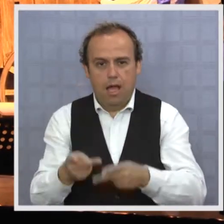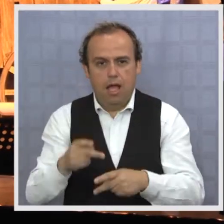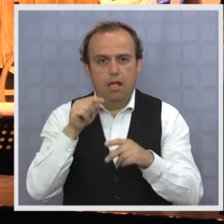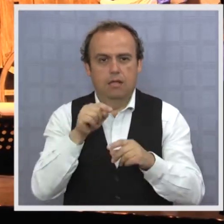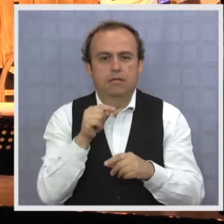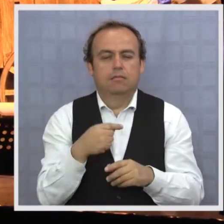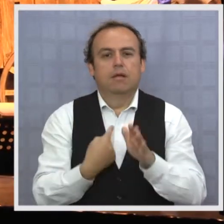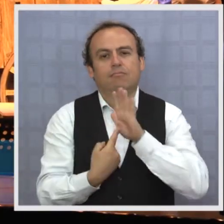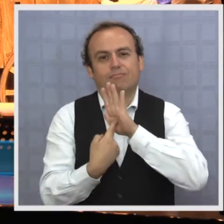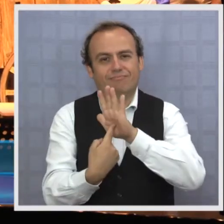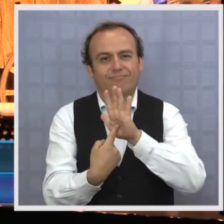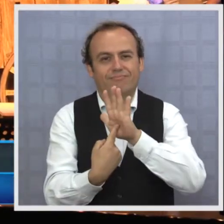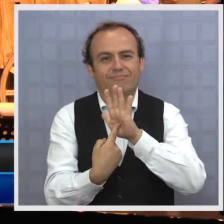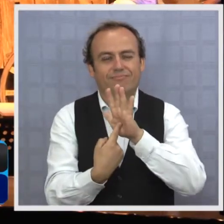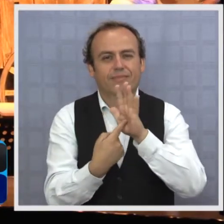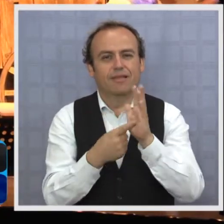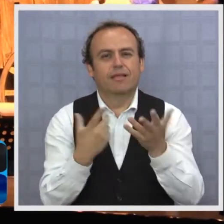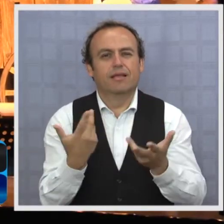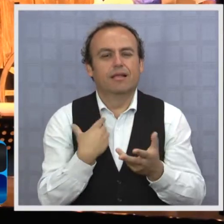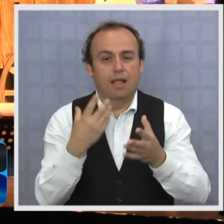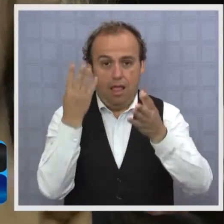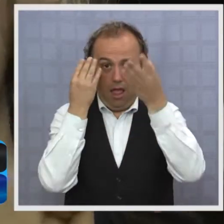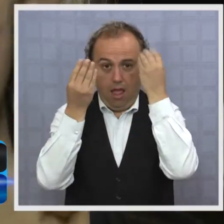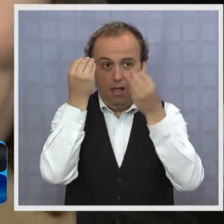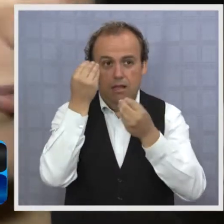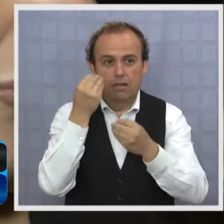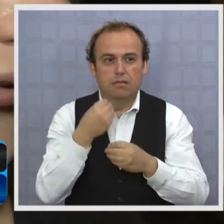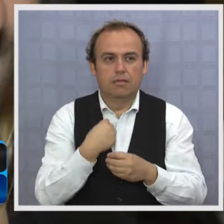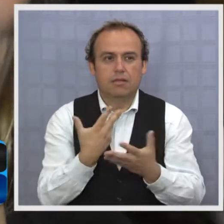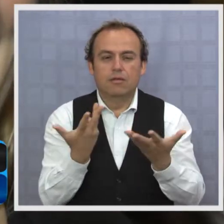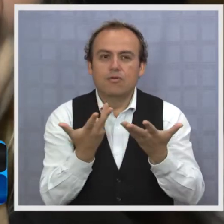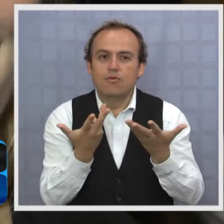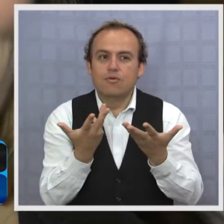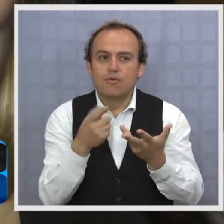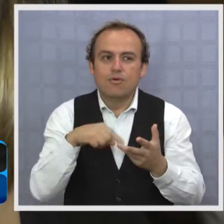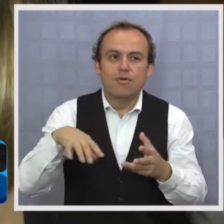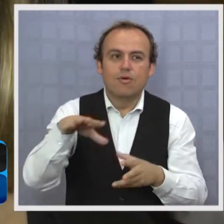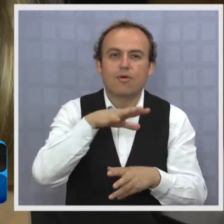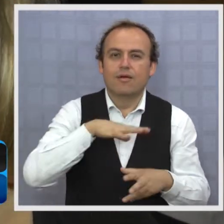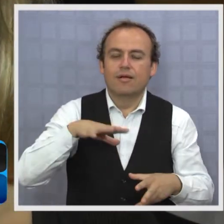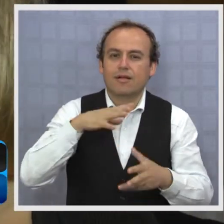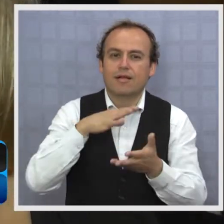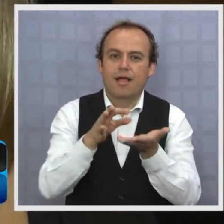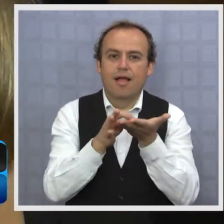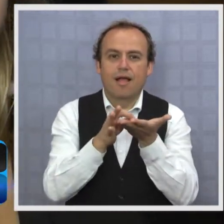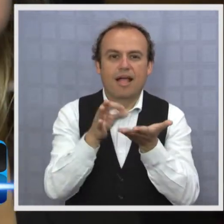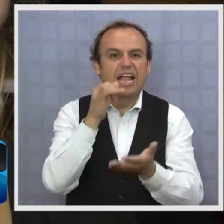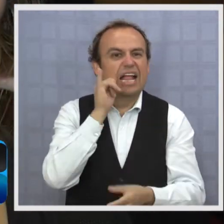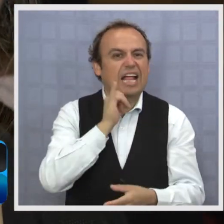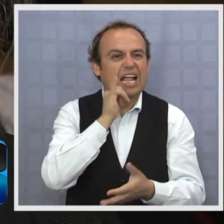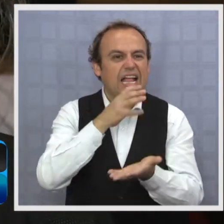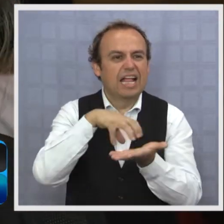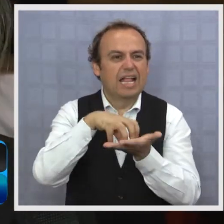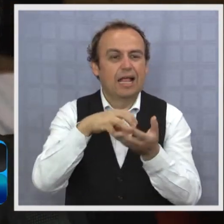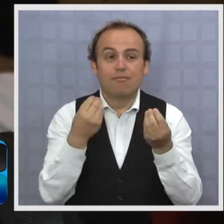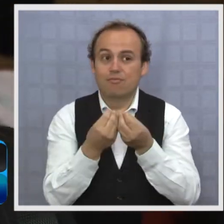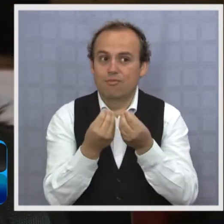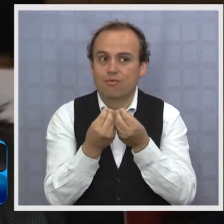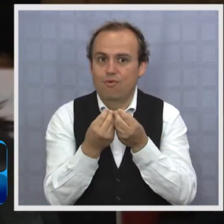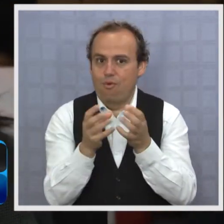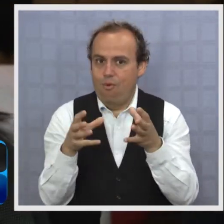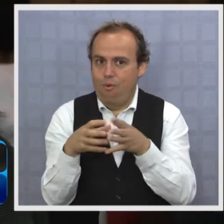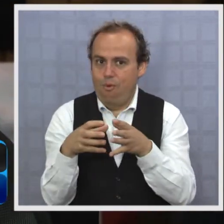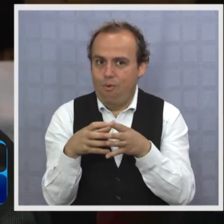para la ocasión. Esa experiencia fue muy lindo, haber una comuna así, todo juntar y